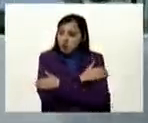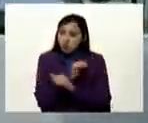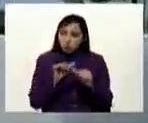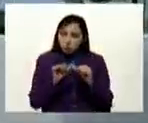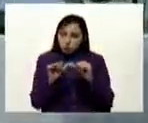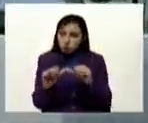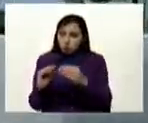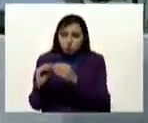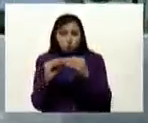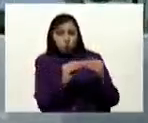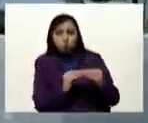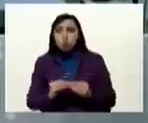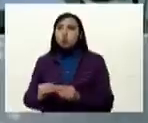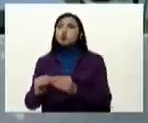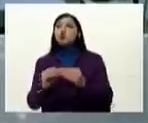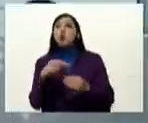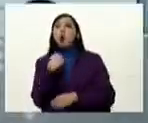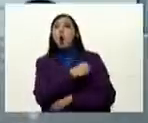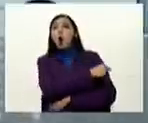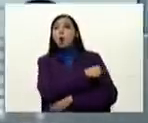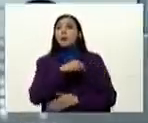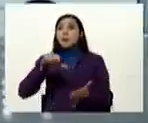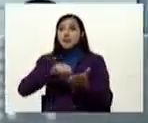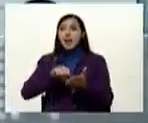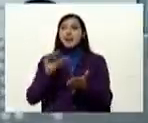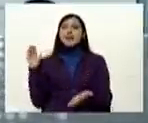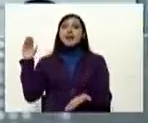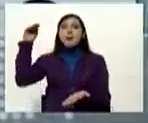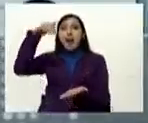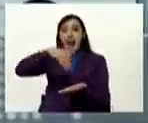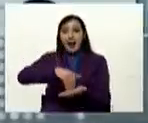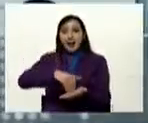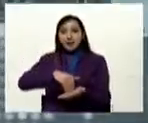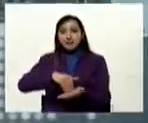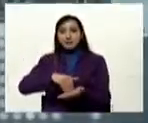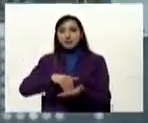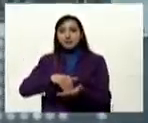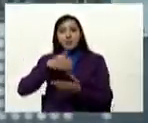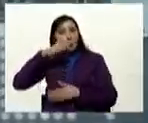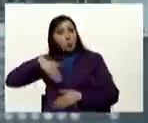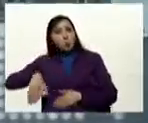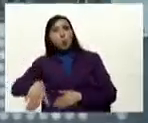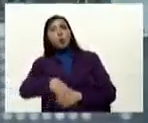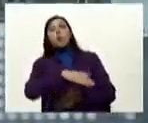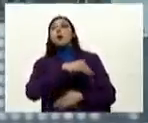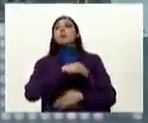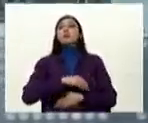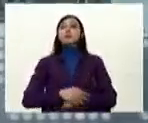avanzando. Hospital Central de Maracay, pueblo de Aragua,